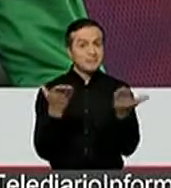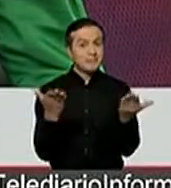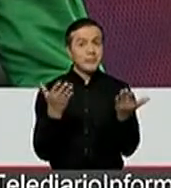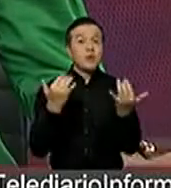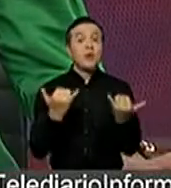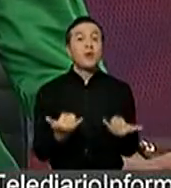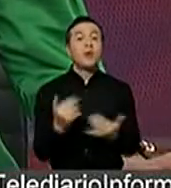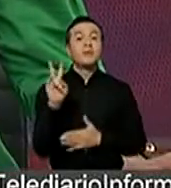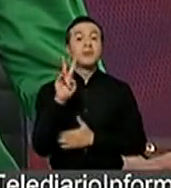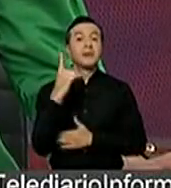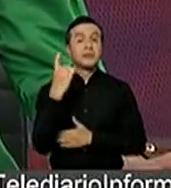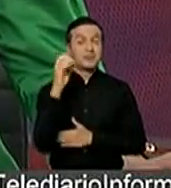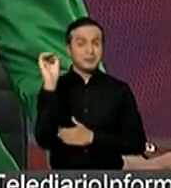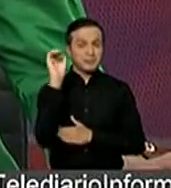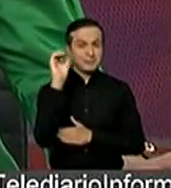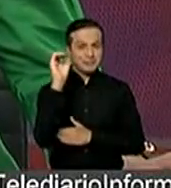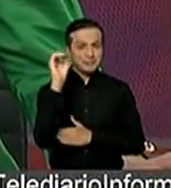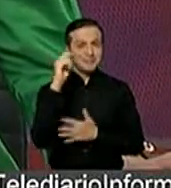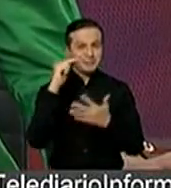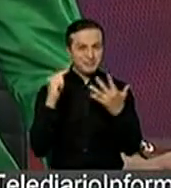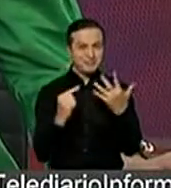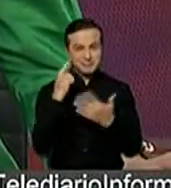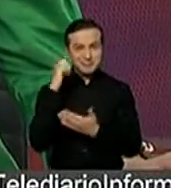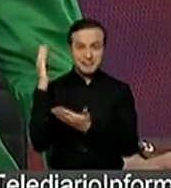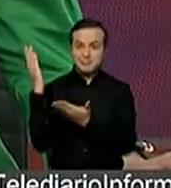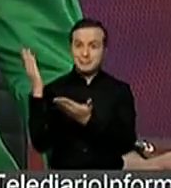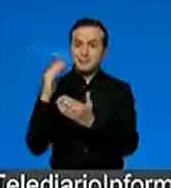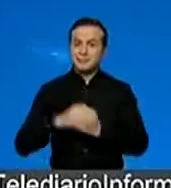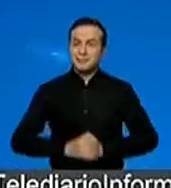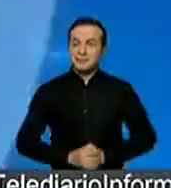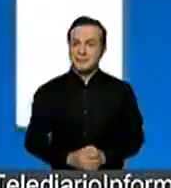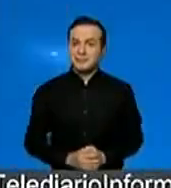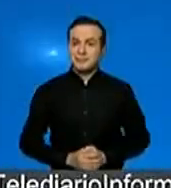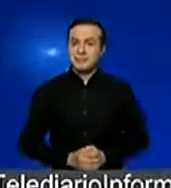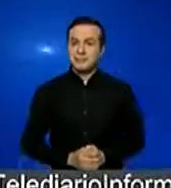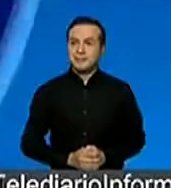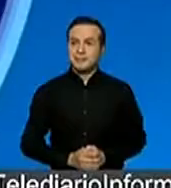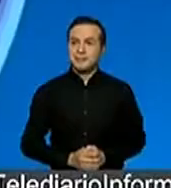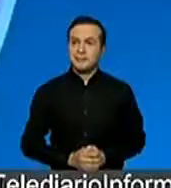este viernes 11 de octubre. Arrancamos con nuestros titulares.